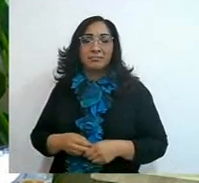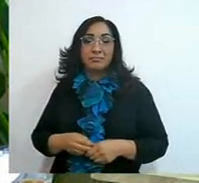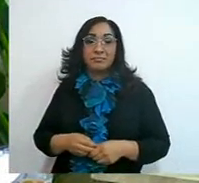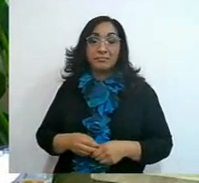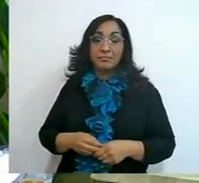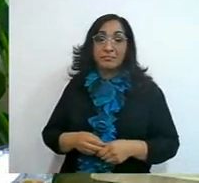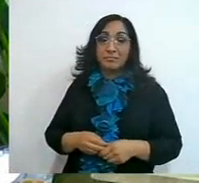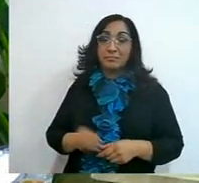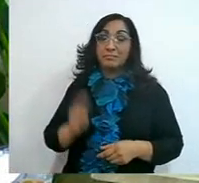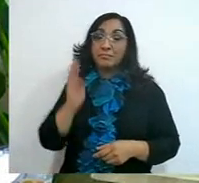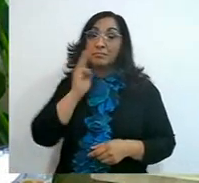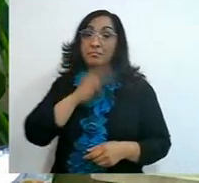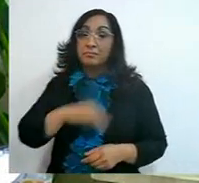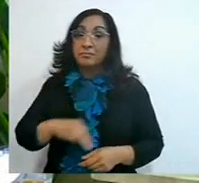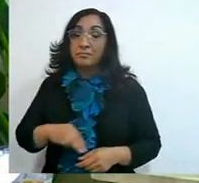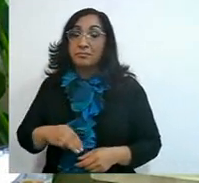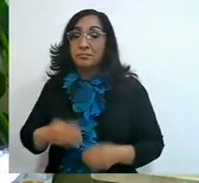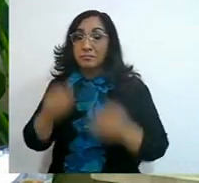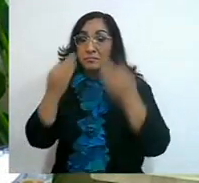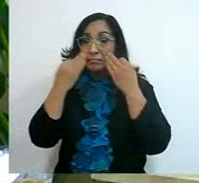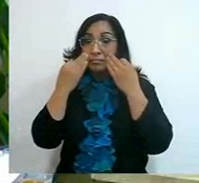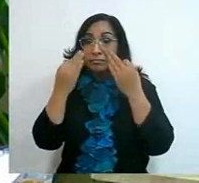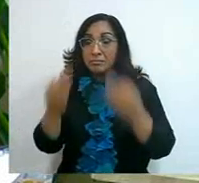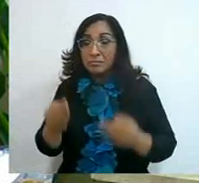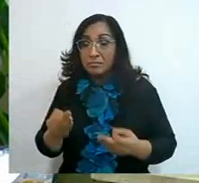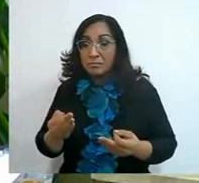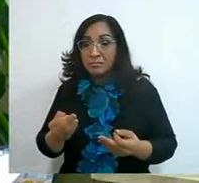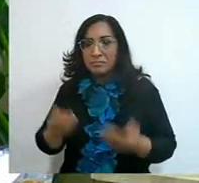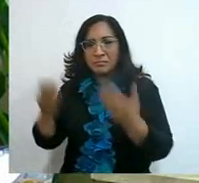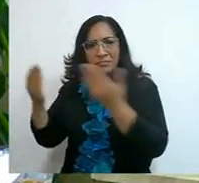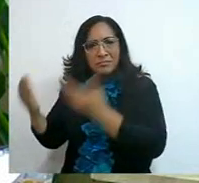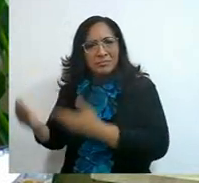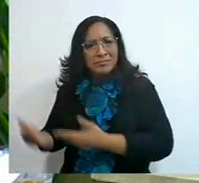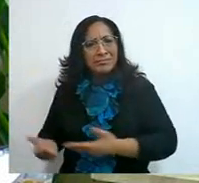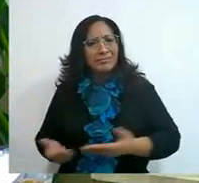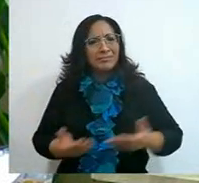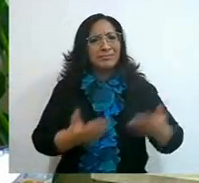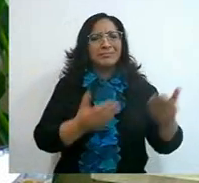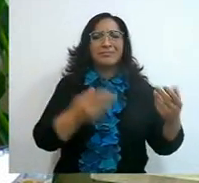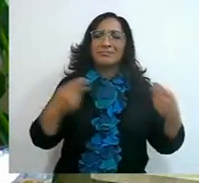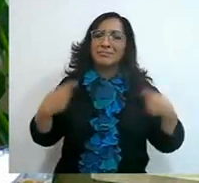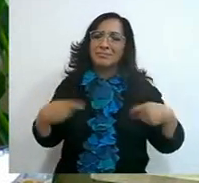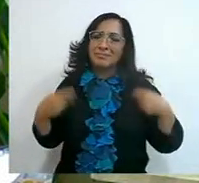esos falsos rumores, hermanos, hoy a mucha gente la han llevado a aventarse de un puente,